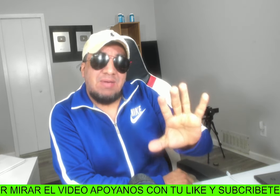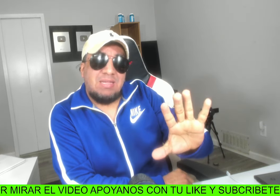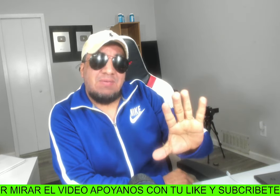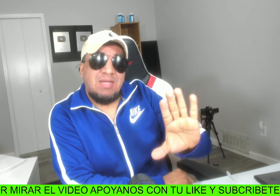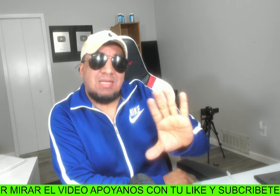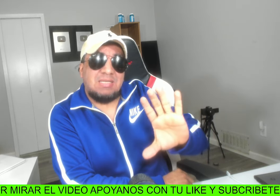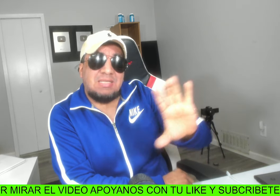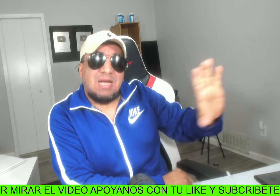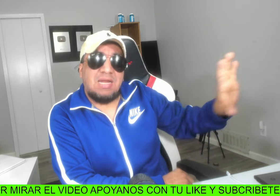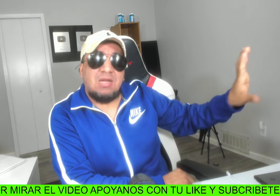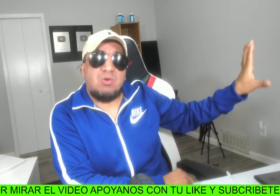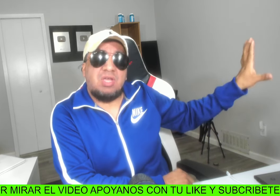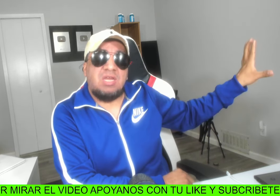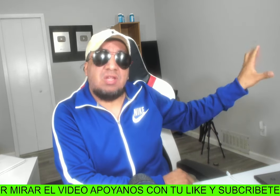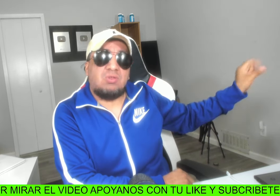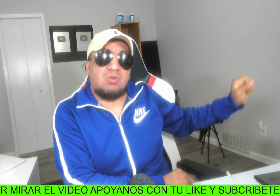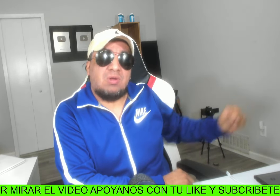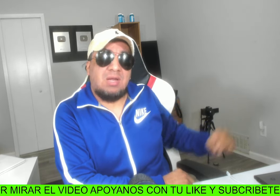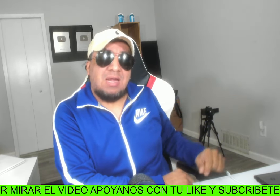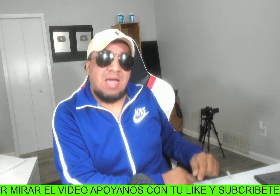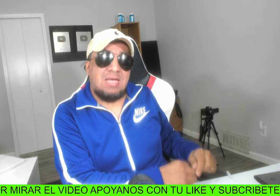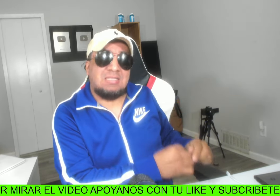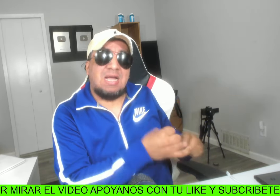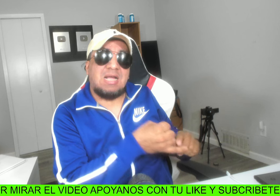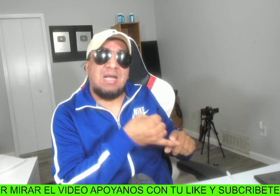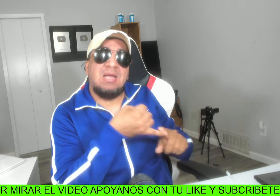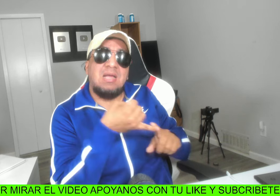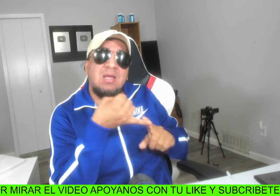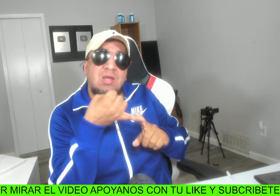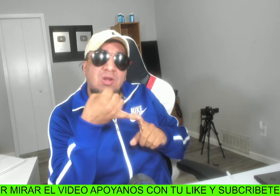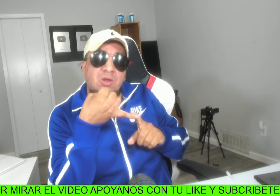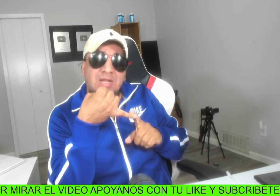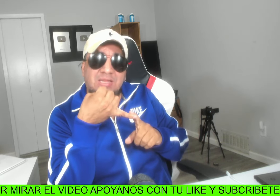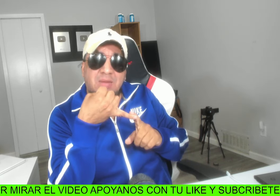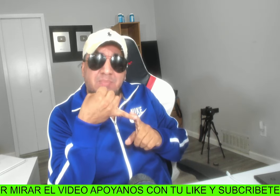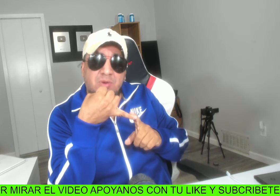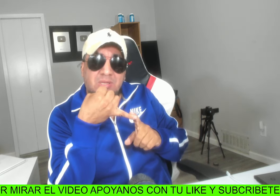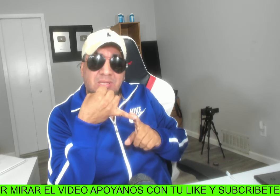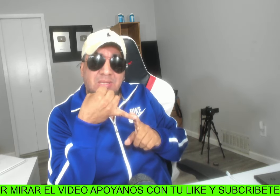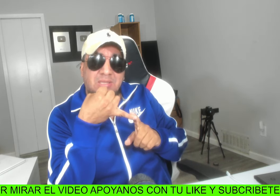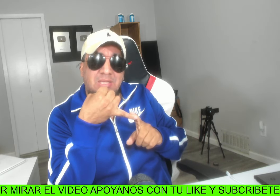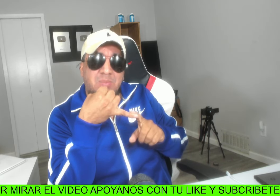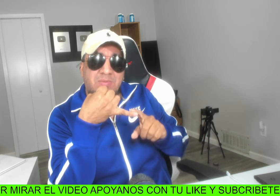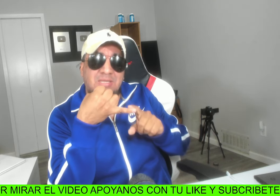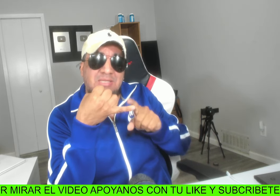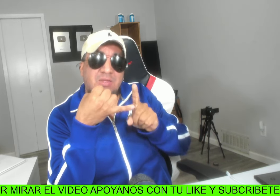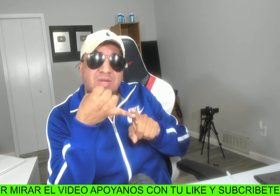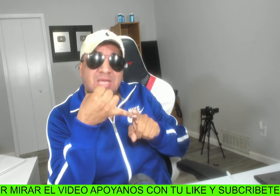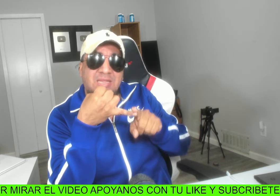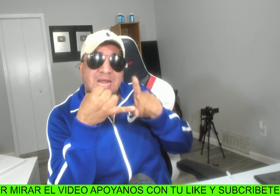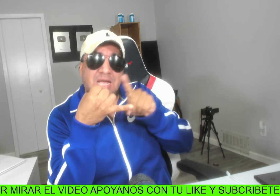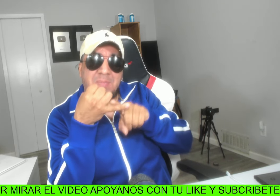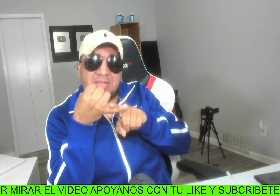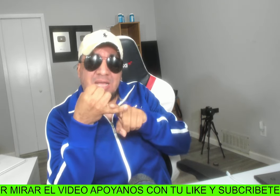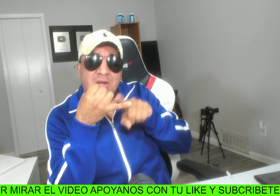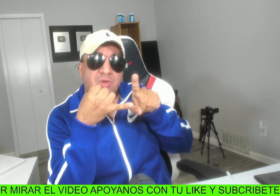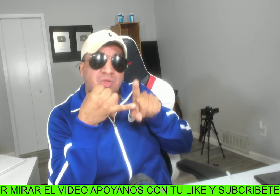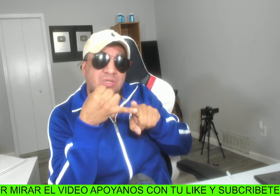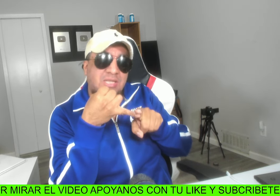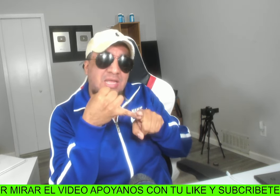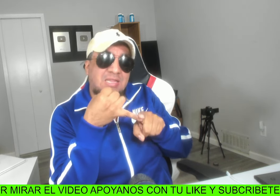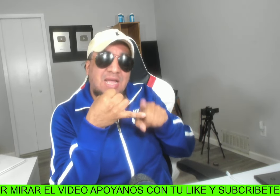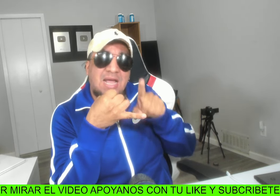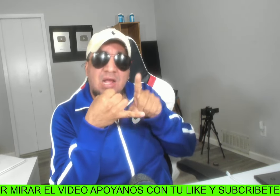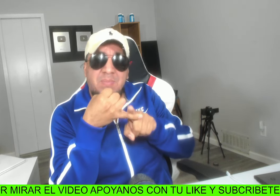la vende 20, se está ganando $500. Ahí saca lo del transporte, de moverse de oriente a la capital o